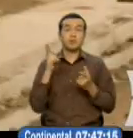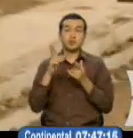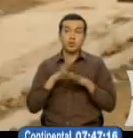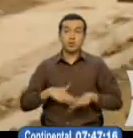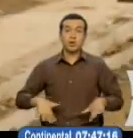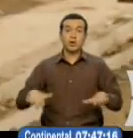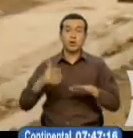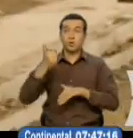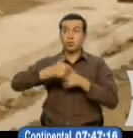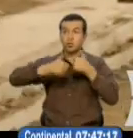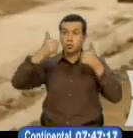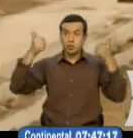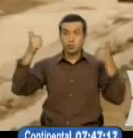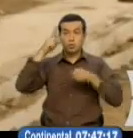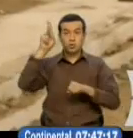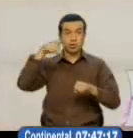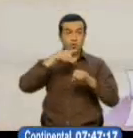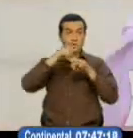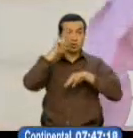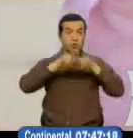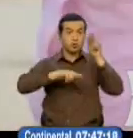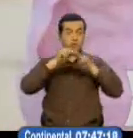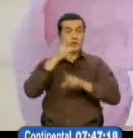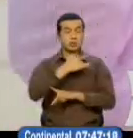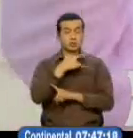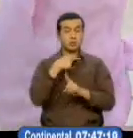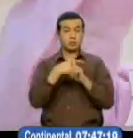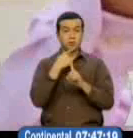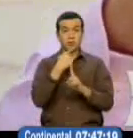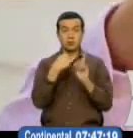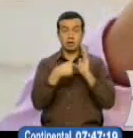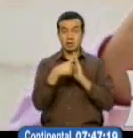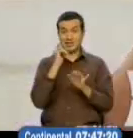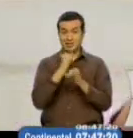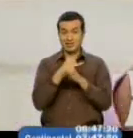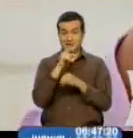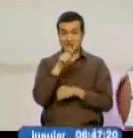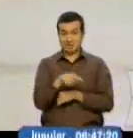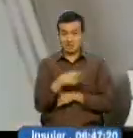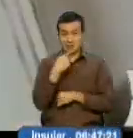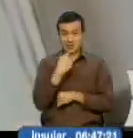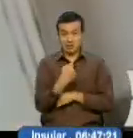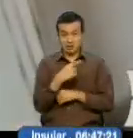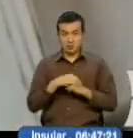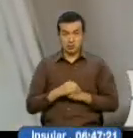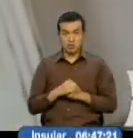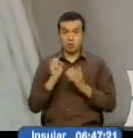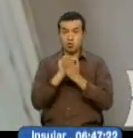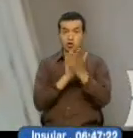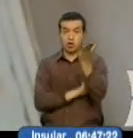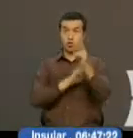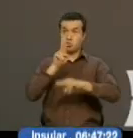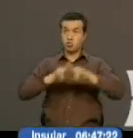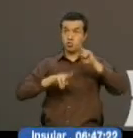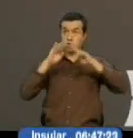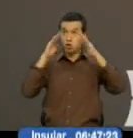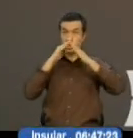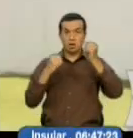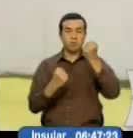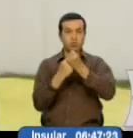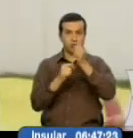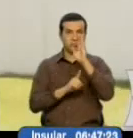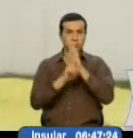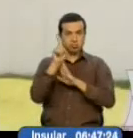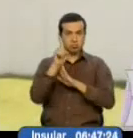ciudadanos, autoridades y profesionales de la construcción. Este ingeniero civil asegura que los proyectos habitacionales aportan al desarrollo